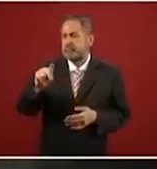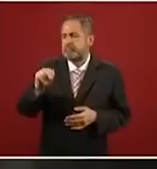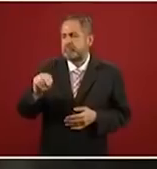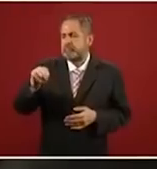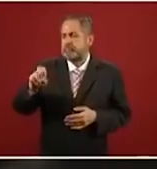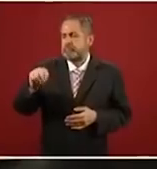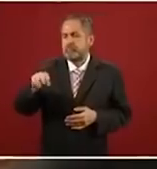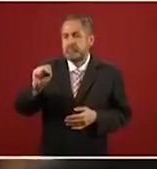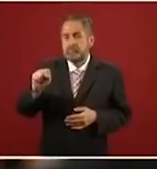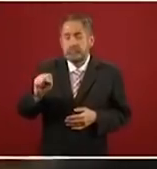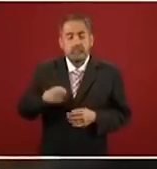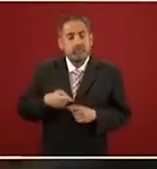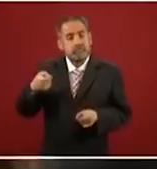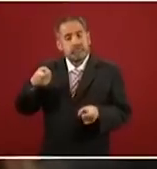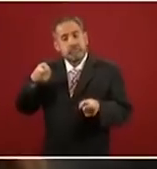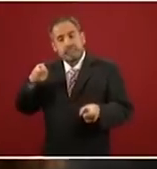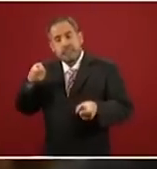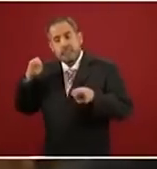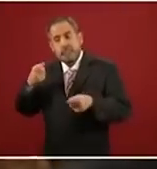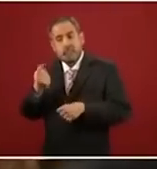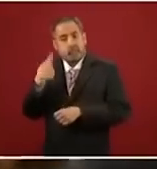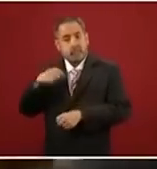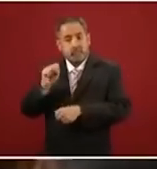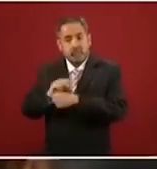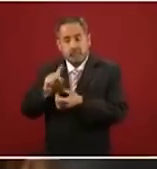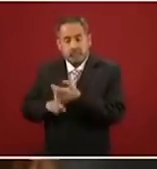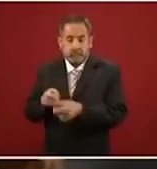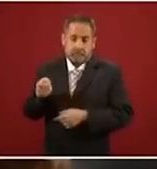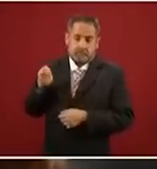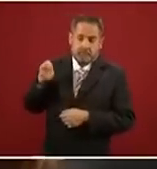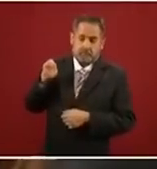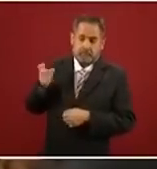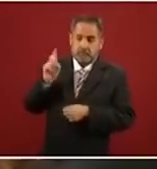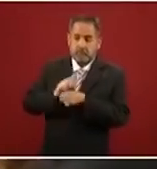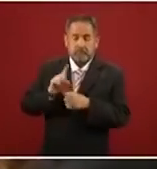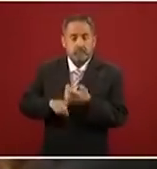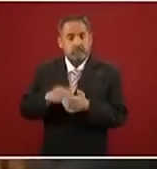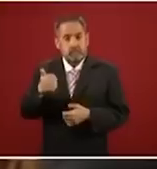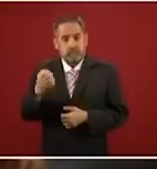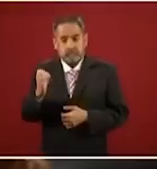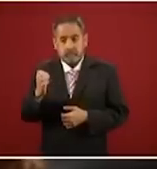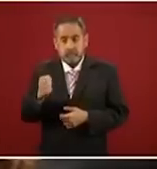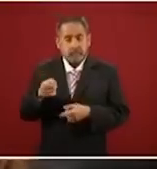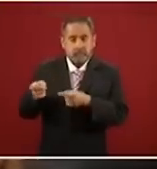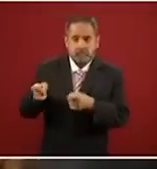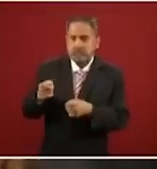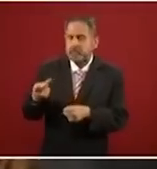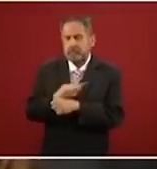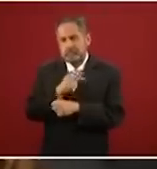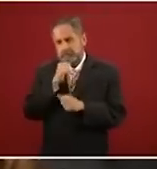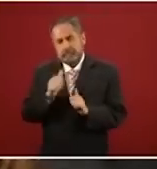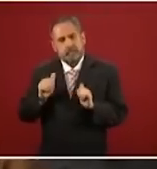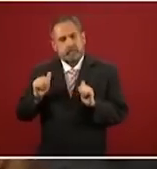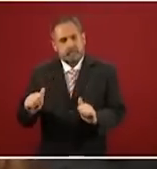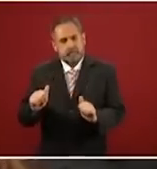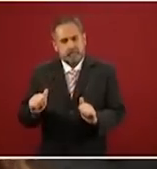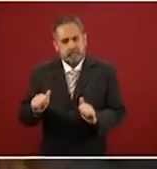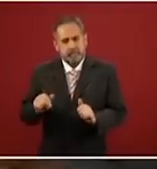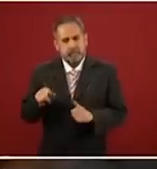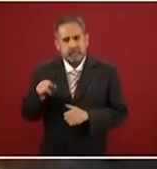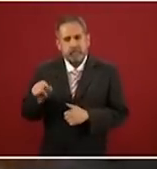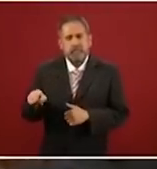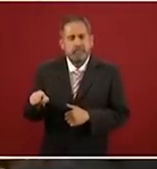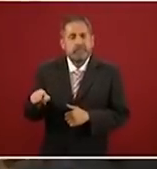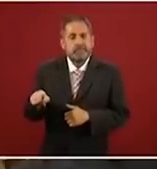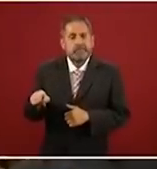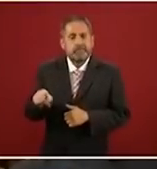lo balearon la semana pasada el 6 de el 6 de enero no le pasó nada la tenía la